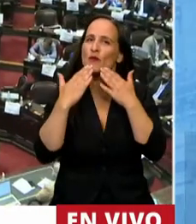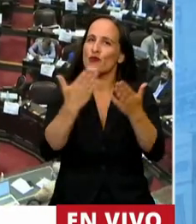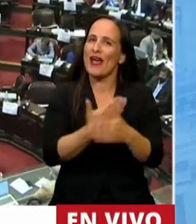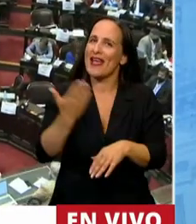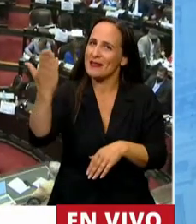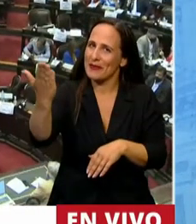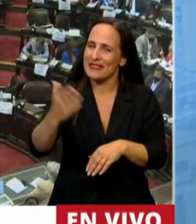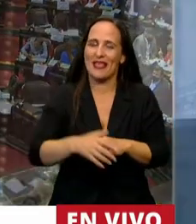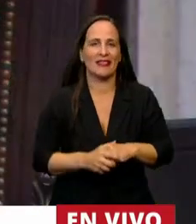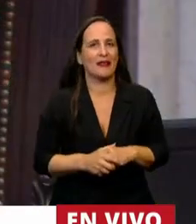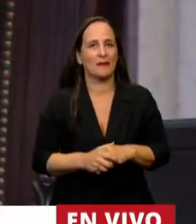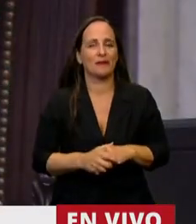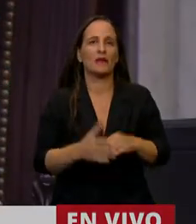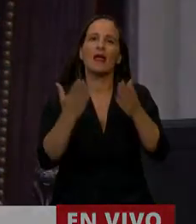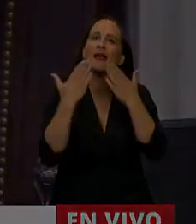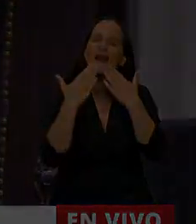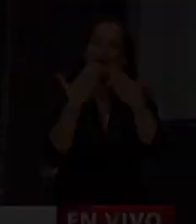Gracias, diputado.